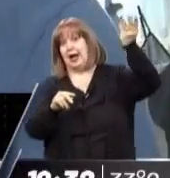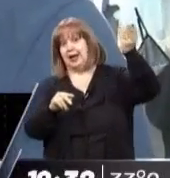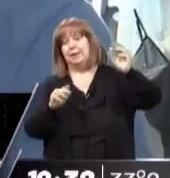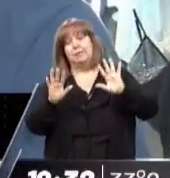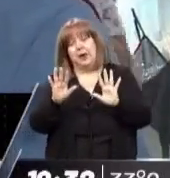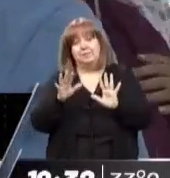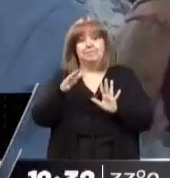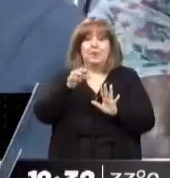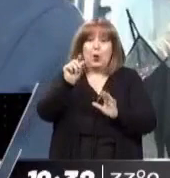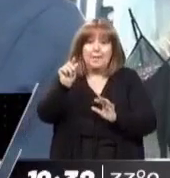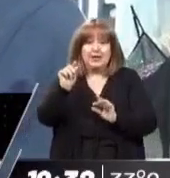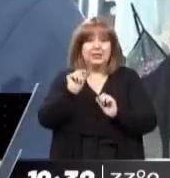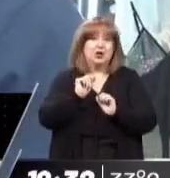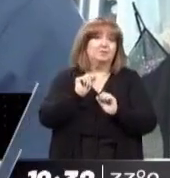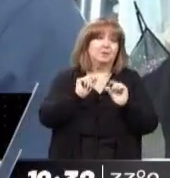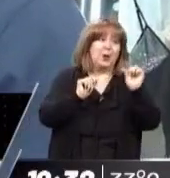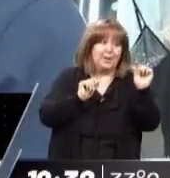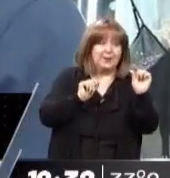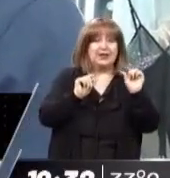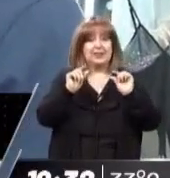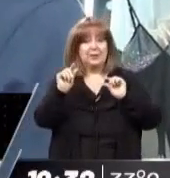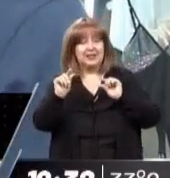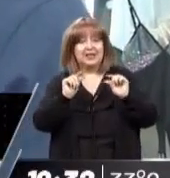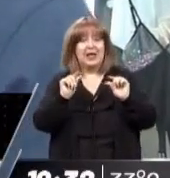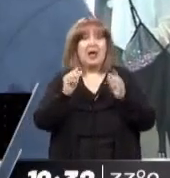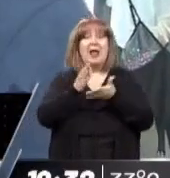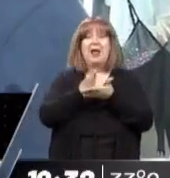nos arreglaremos un poquito con un poquito